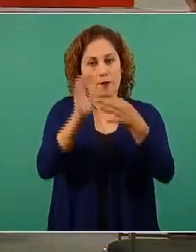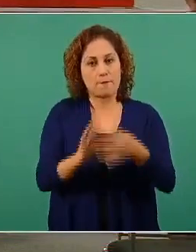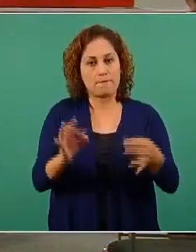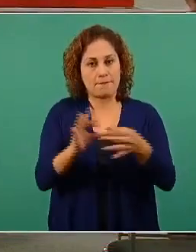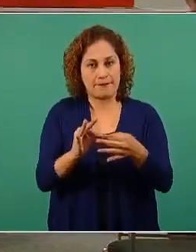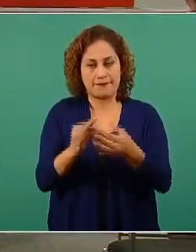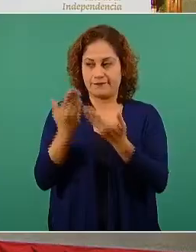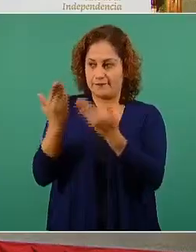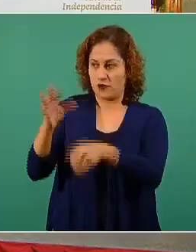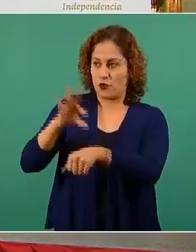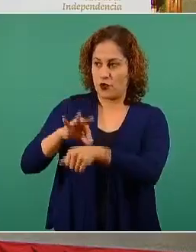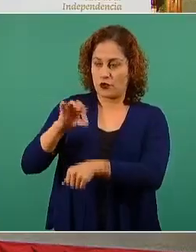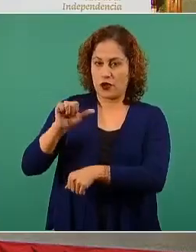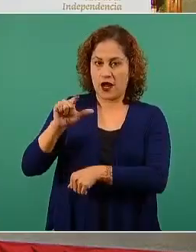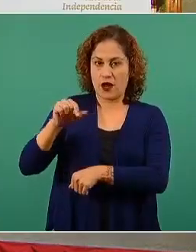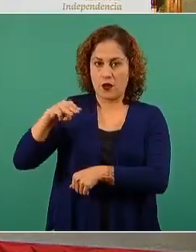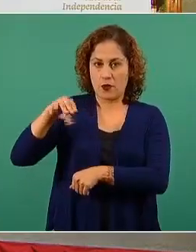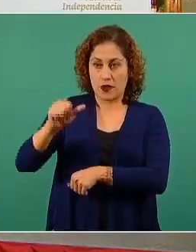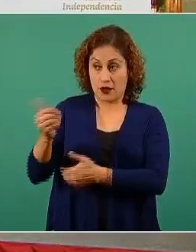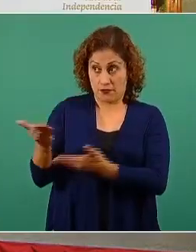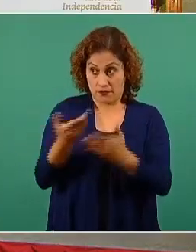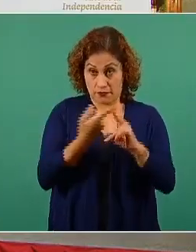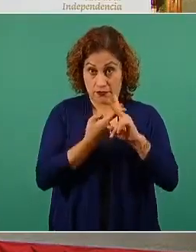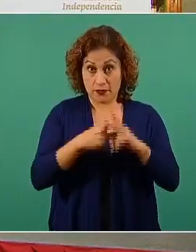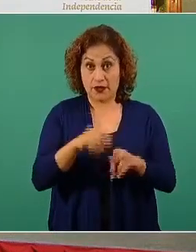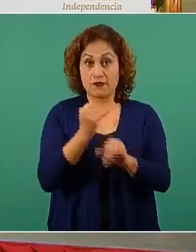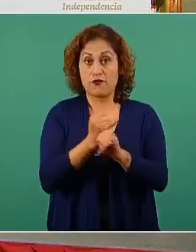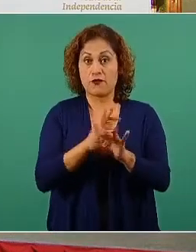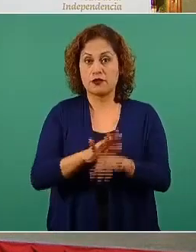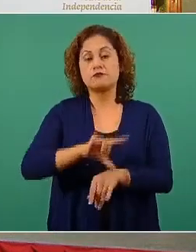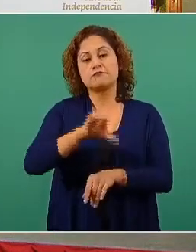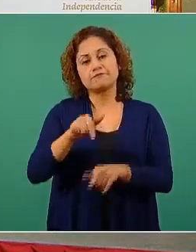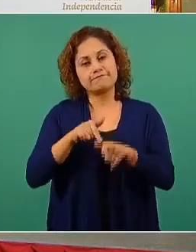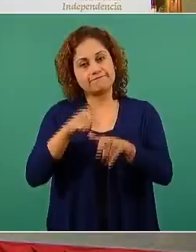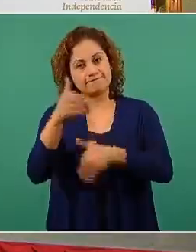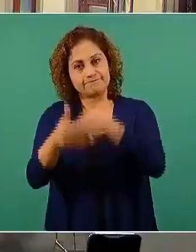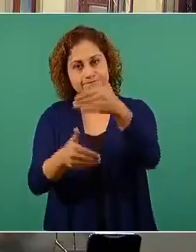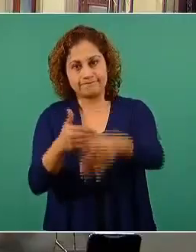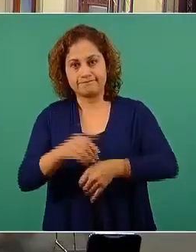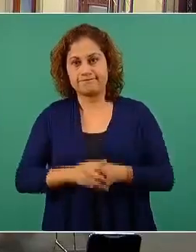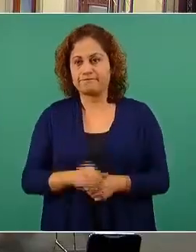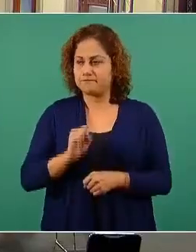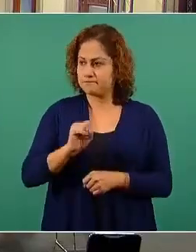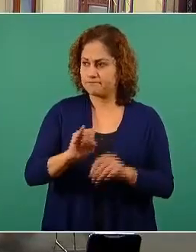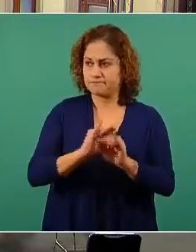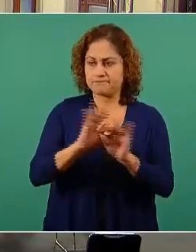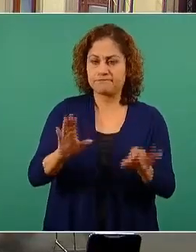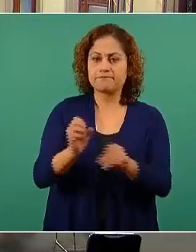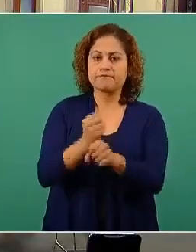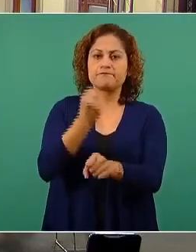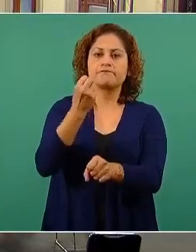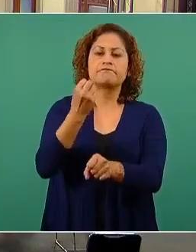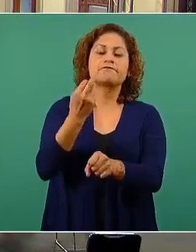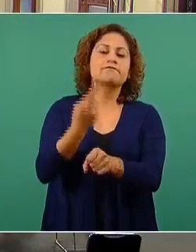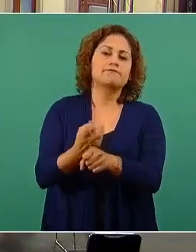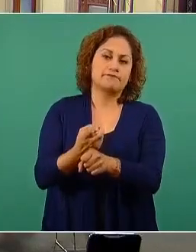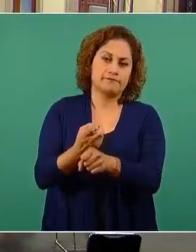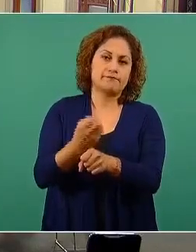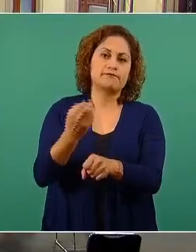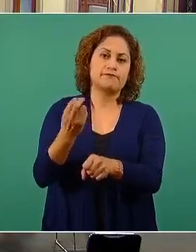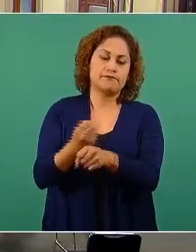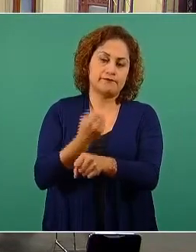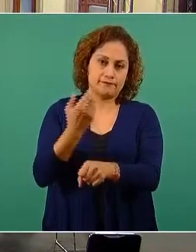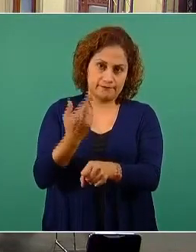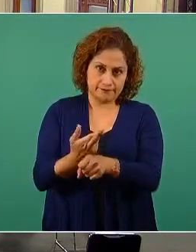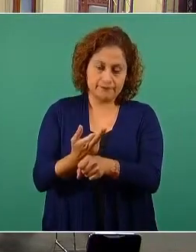doctor Alomía si es tan amable de iniciar y continuamos. Con mucho gusto, señor secretario. Muy buenas tardes también a todas